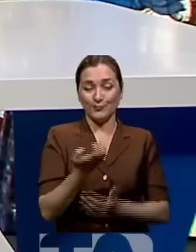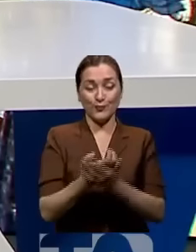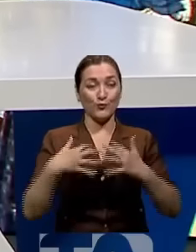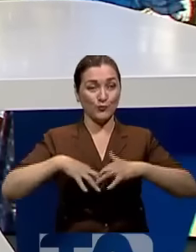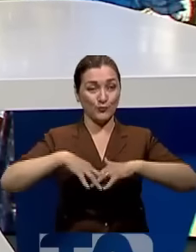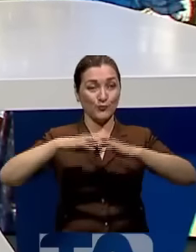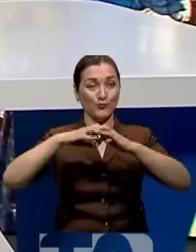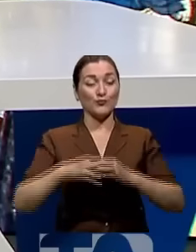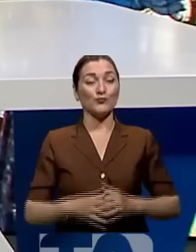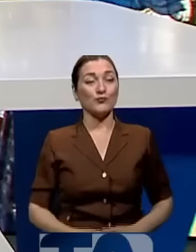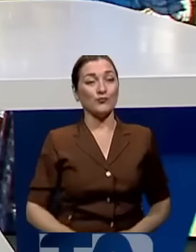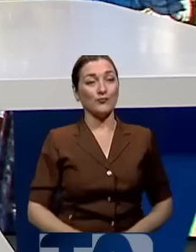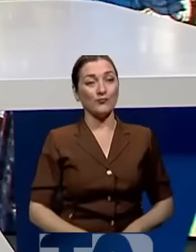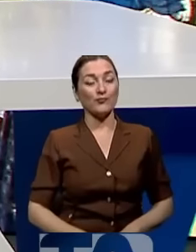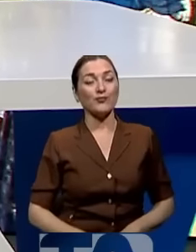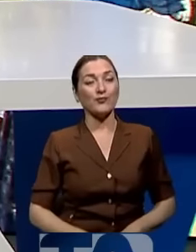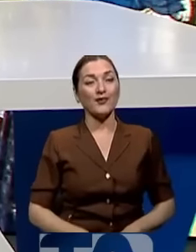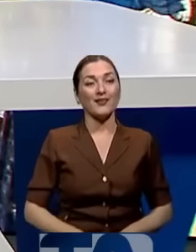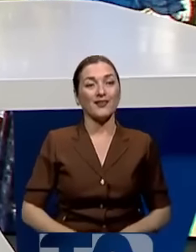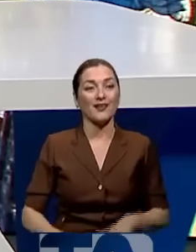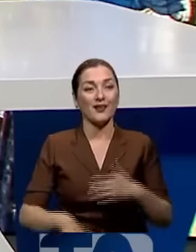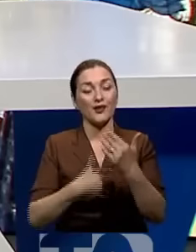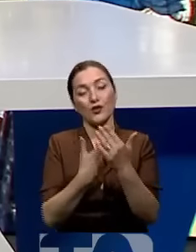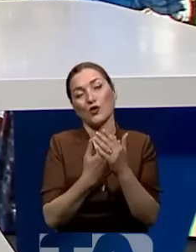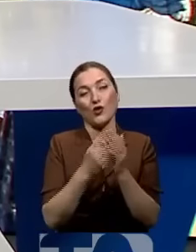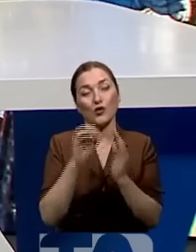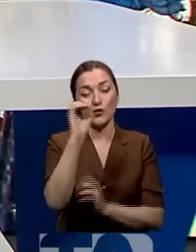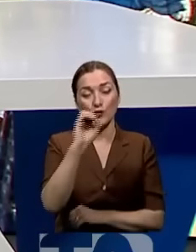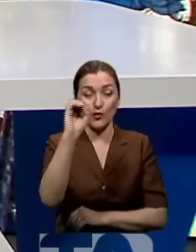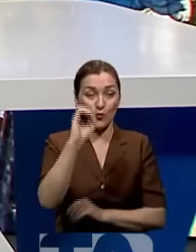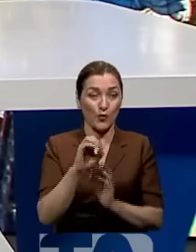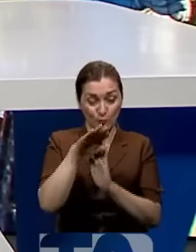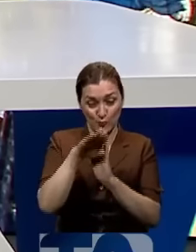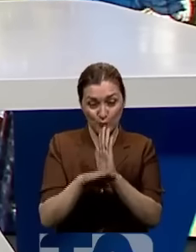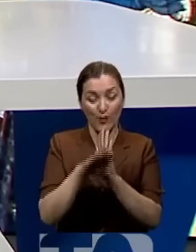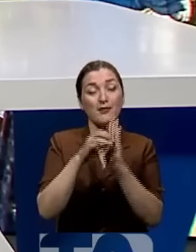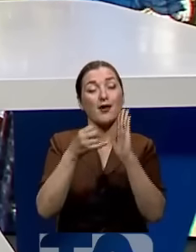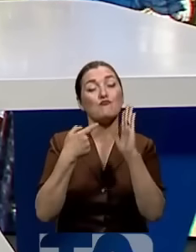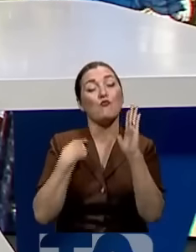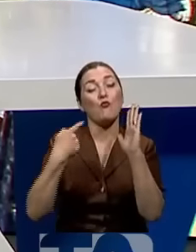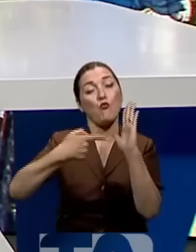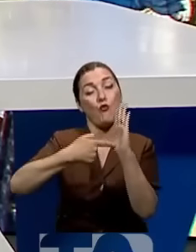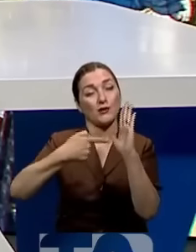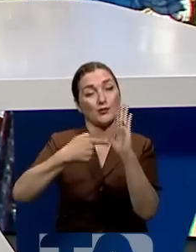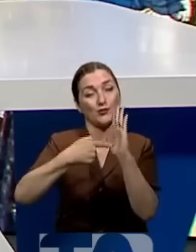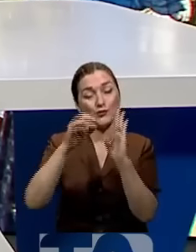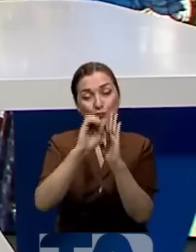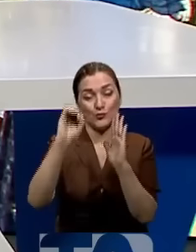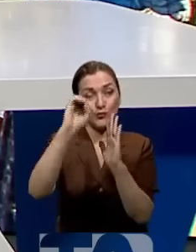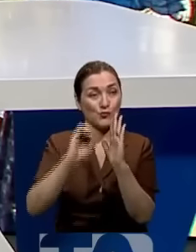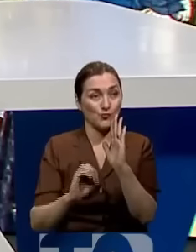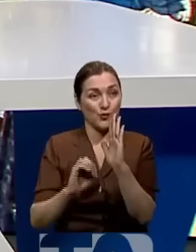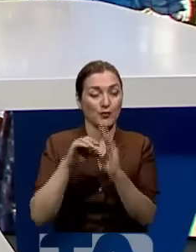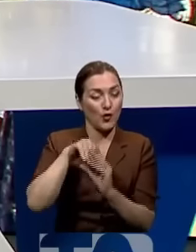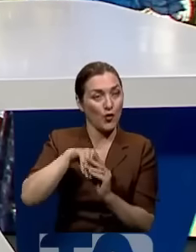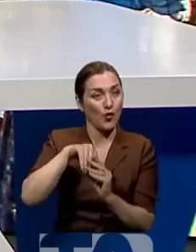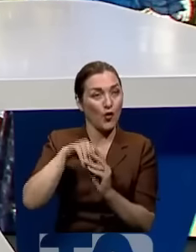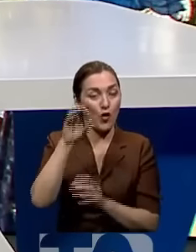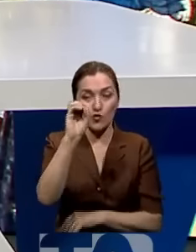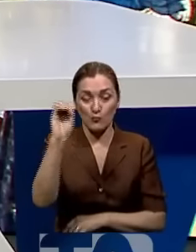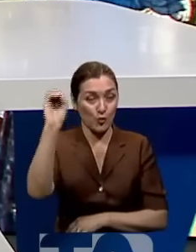economía. Recordemos, claro, que está el 8% también el impuesto del valor agregado, así es que por ahí tendremos un ahorrito. Además,